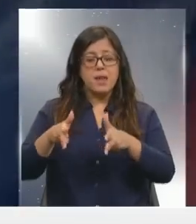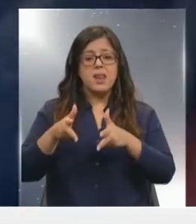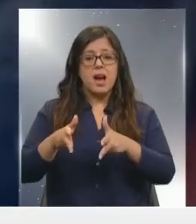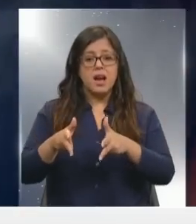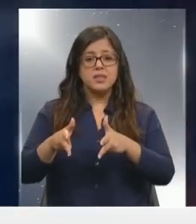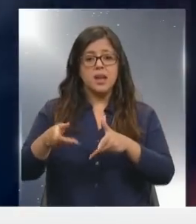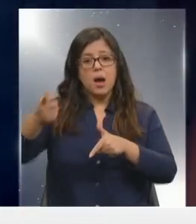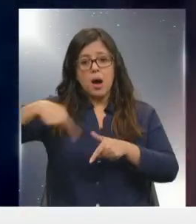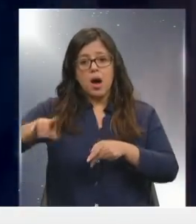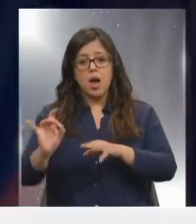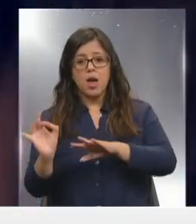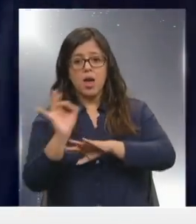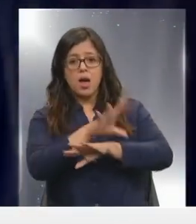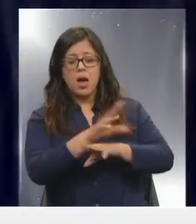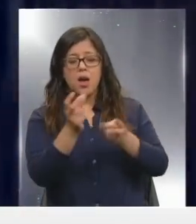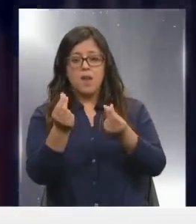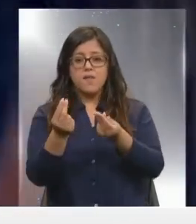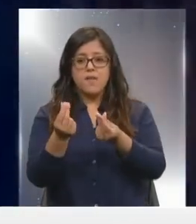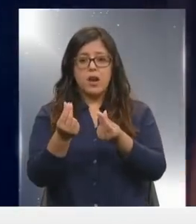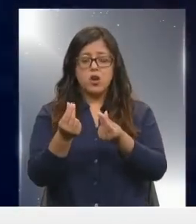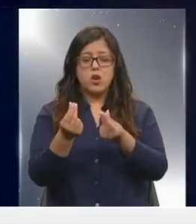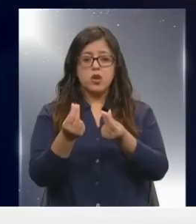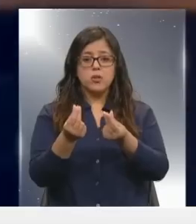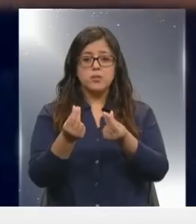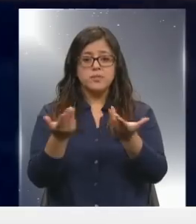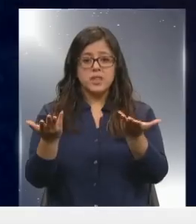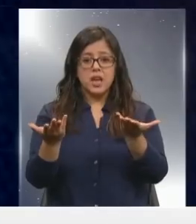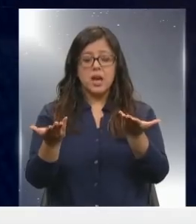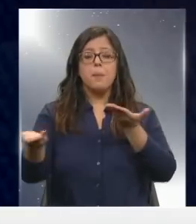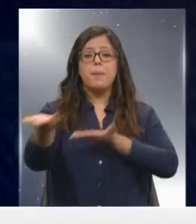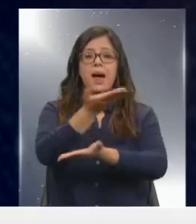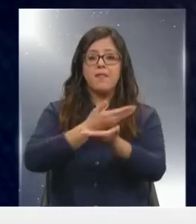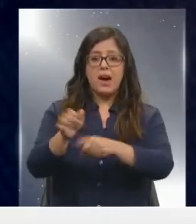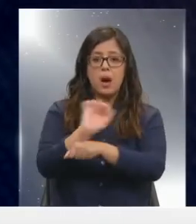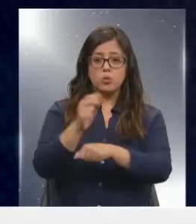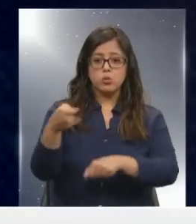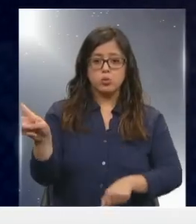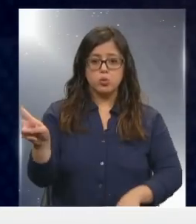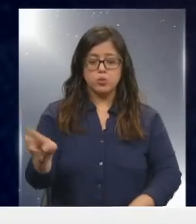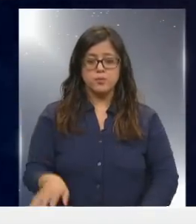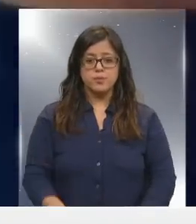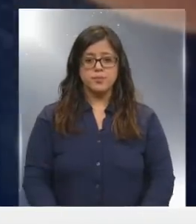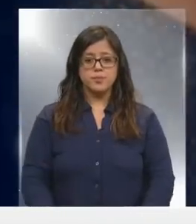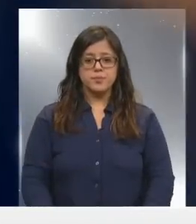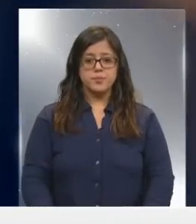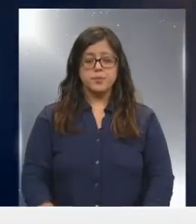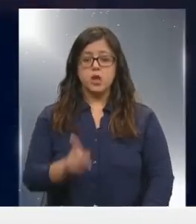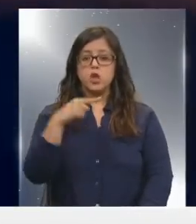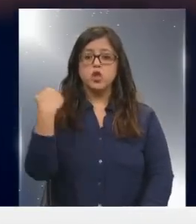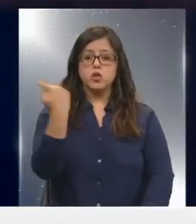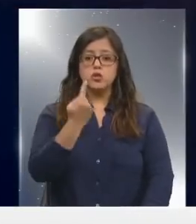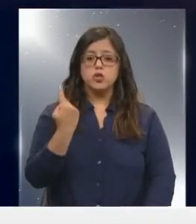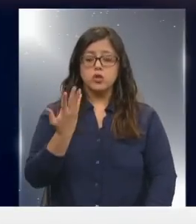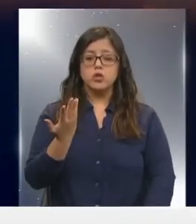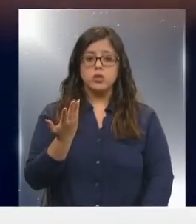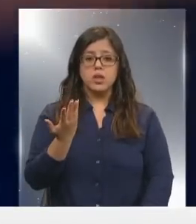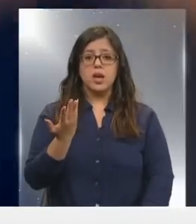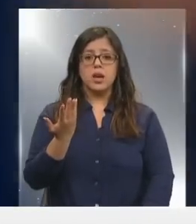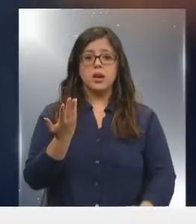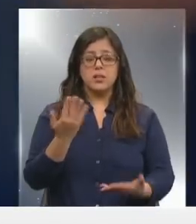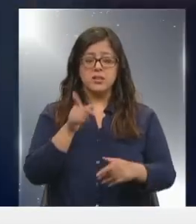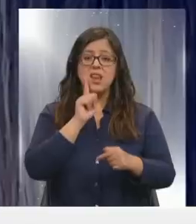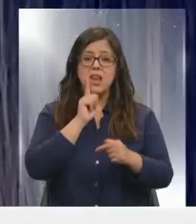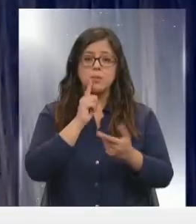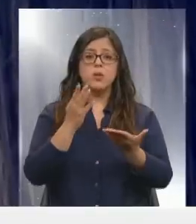para que depositaran un monto de dinero a cambio de devolverle su vehículo. Nosotros hasta el momento igual nos encontramos con medidas de